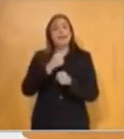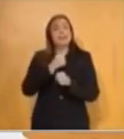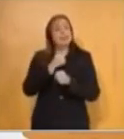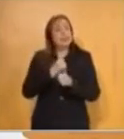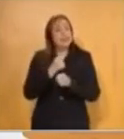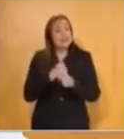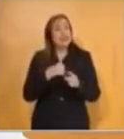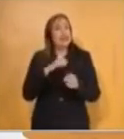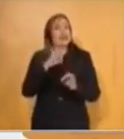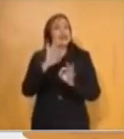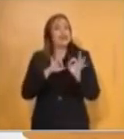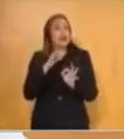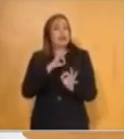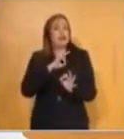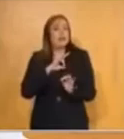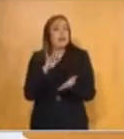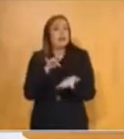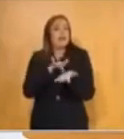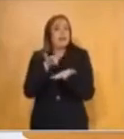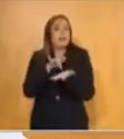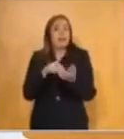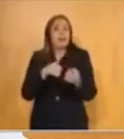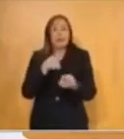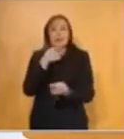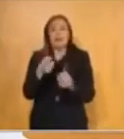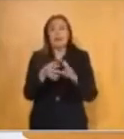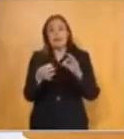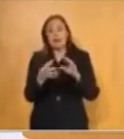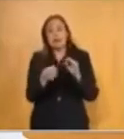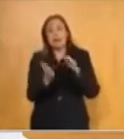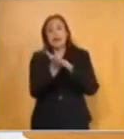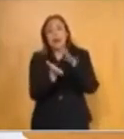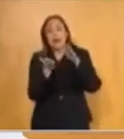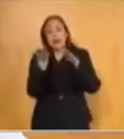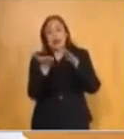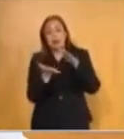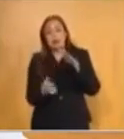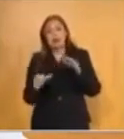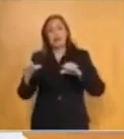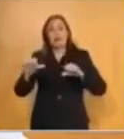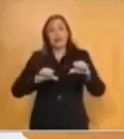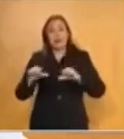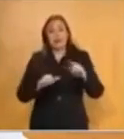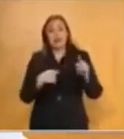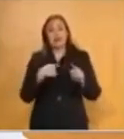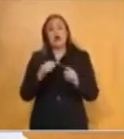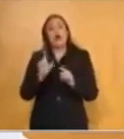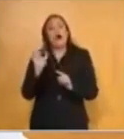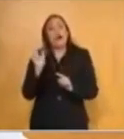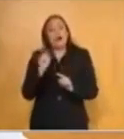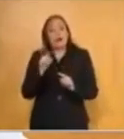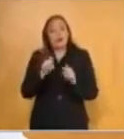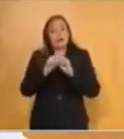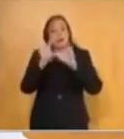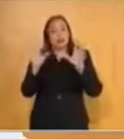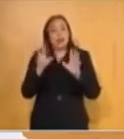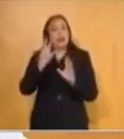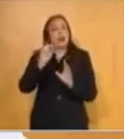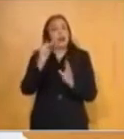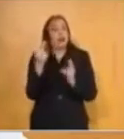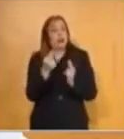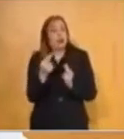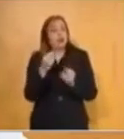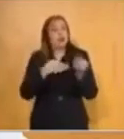más lo que hemos estado haciendo. Hablando de la carpeta de experiencias, espero que te haya quedado claro que no necesitas copiar todo el trabajo que yo ponga en